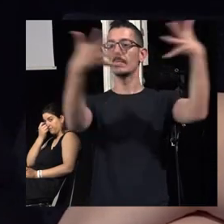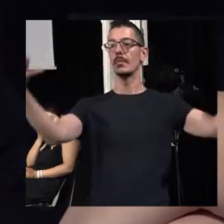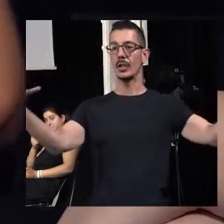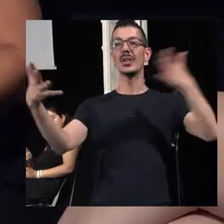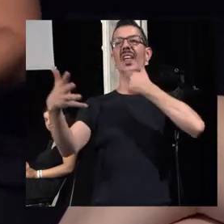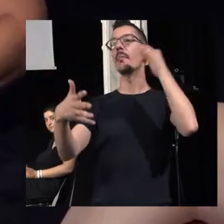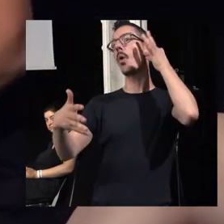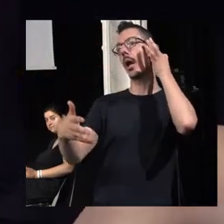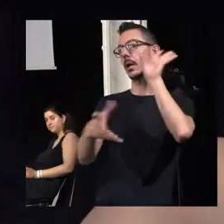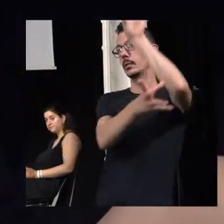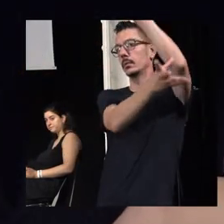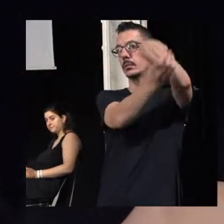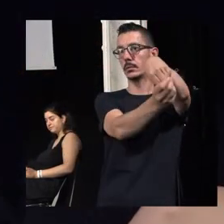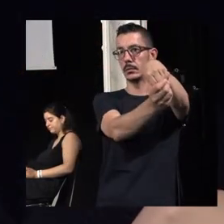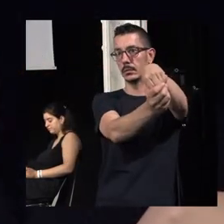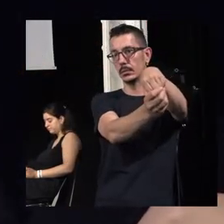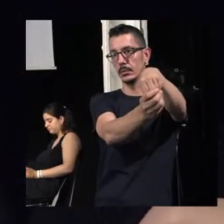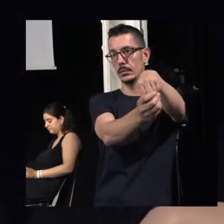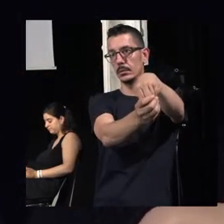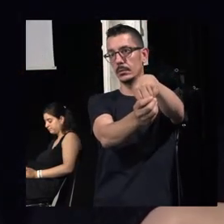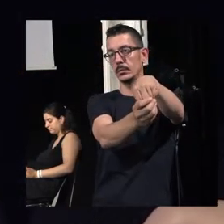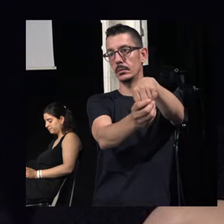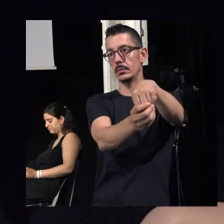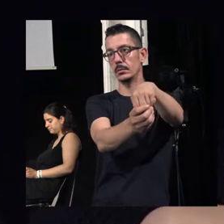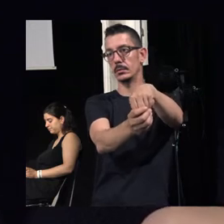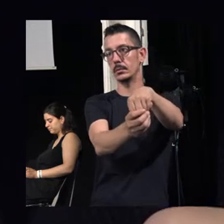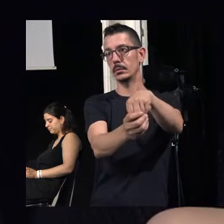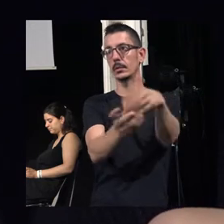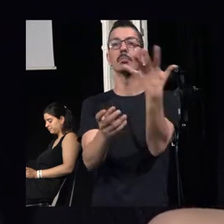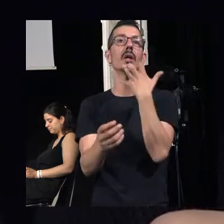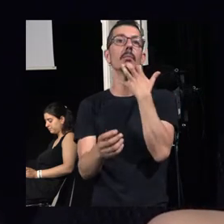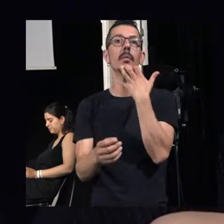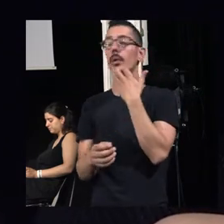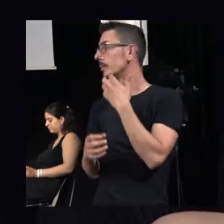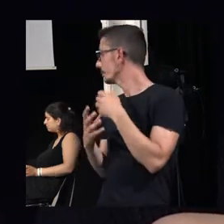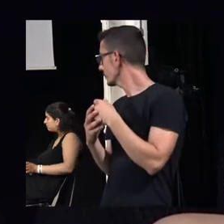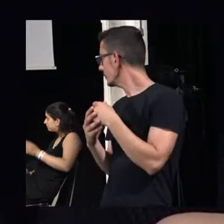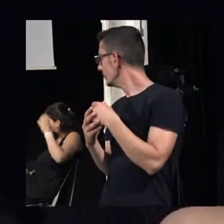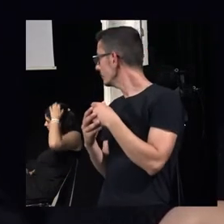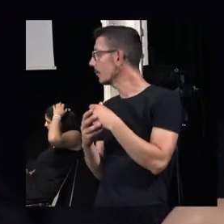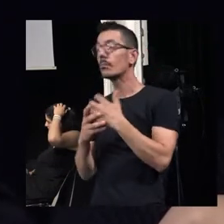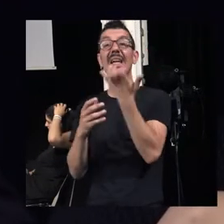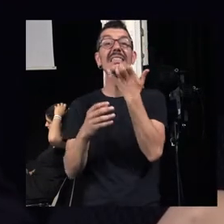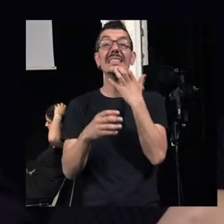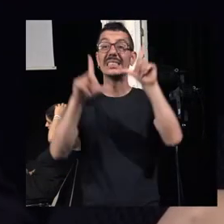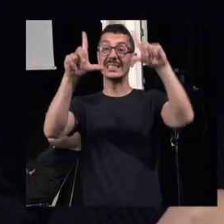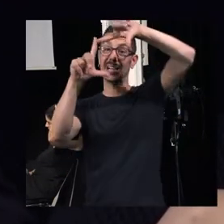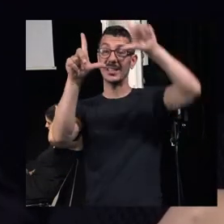mujer. Ese sería, en el ejemplo, sería como si adentro de esta casillita hubiese más